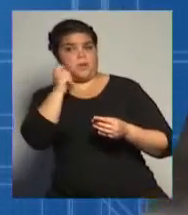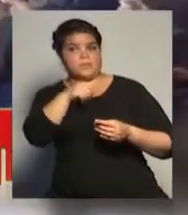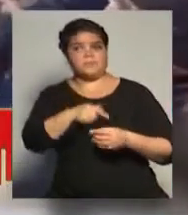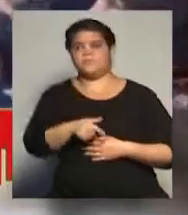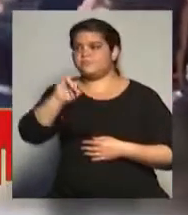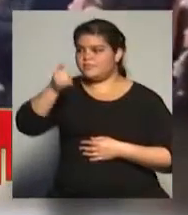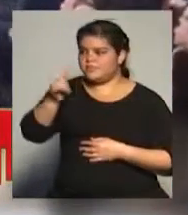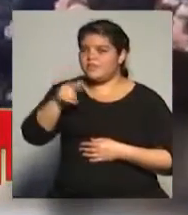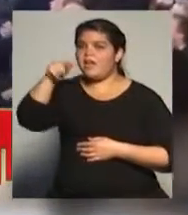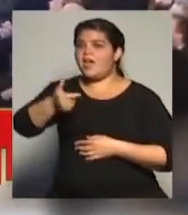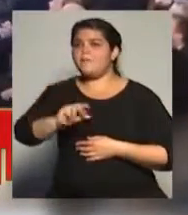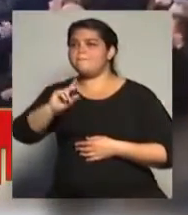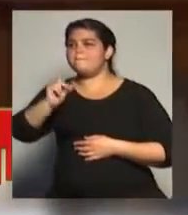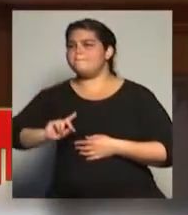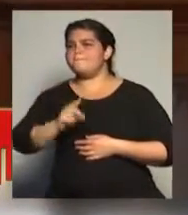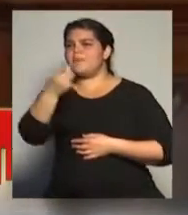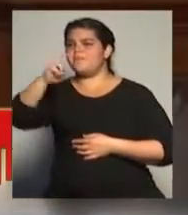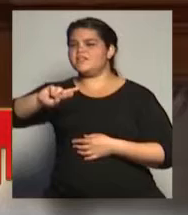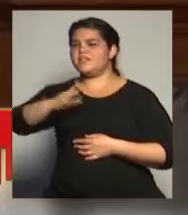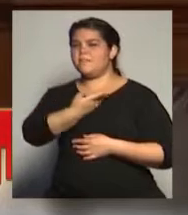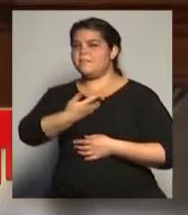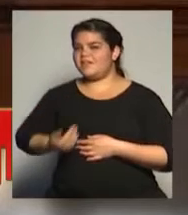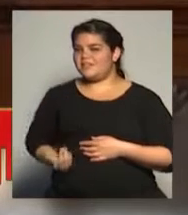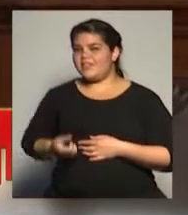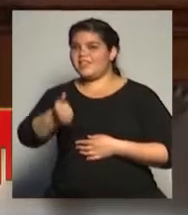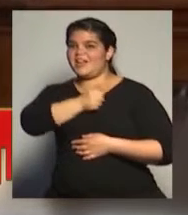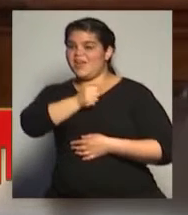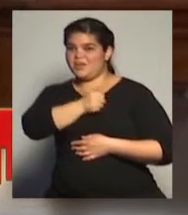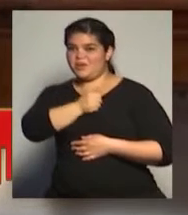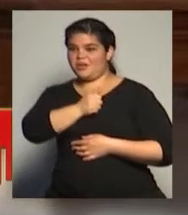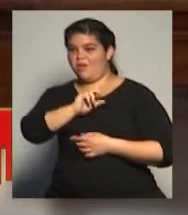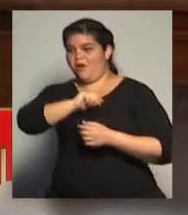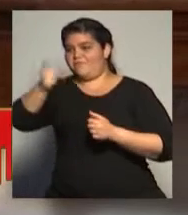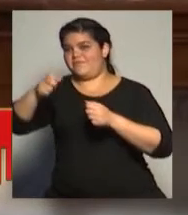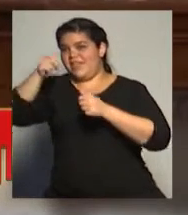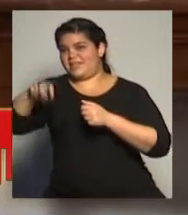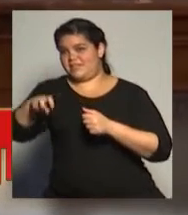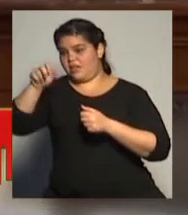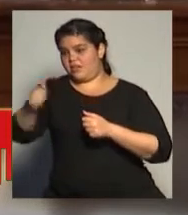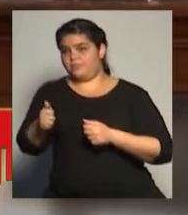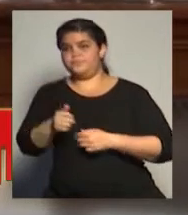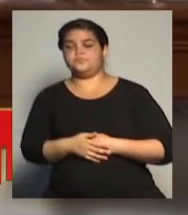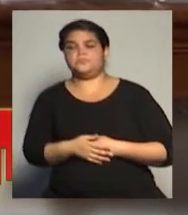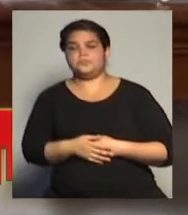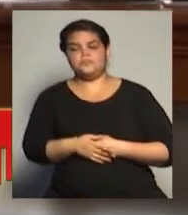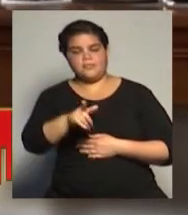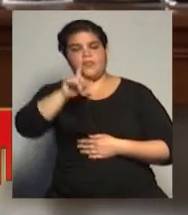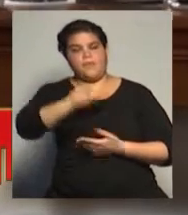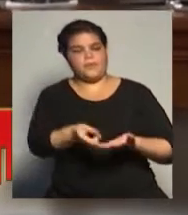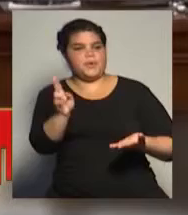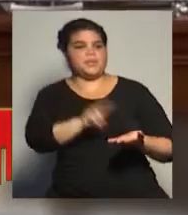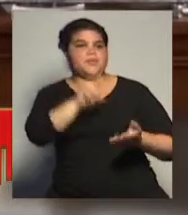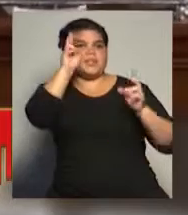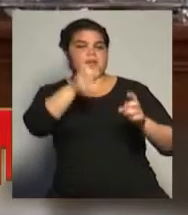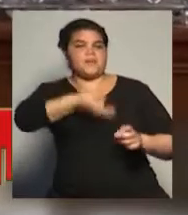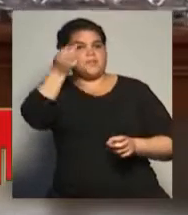vamos a decir el primer vicepresidente católico. Claro, exactamente. Además. Retomando lo que fue el discurso del Papa, y lo decíamos la